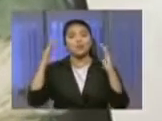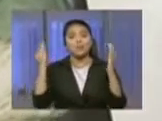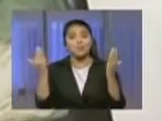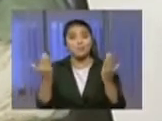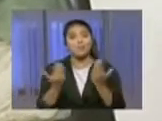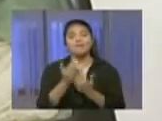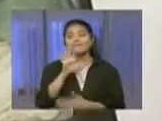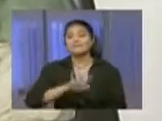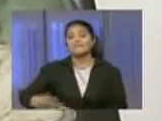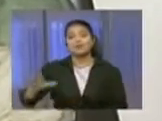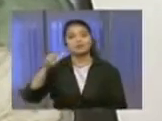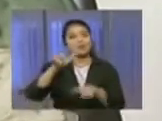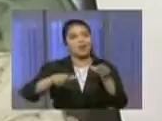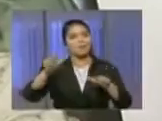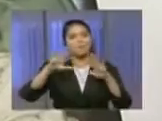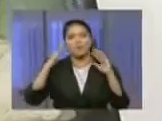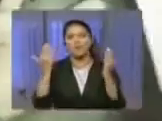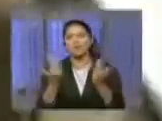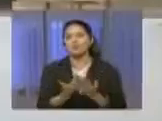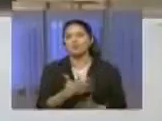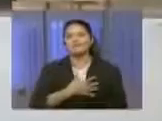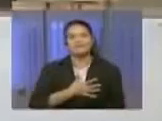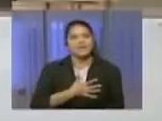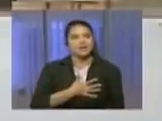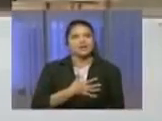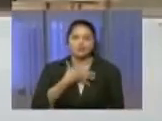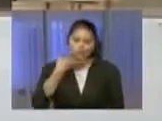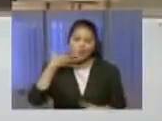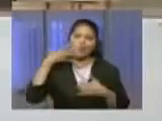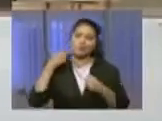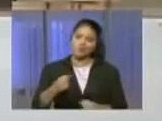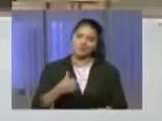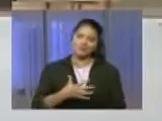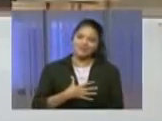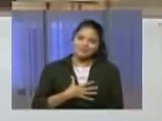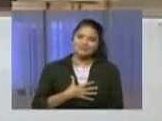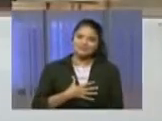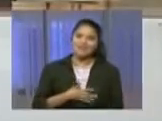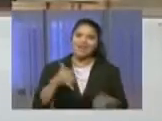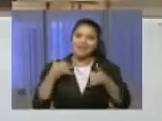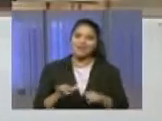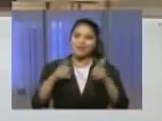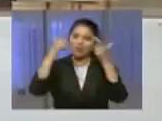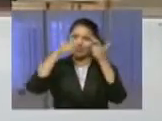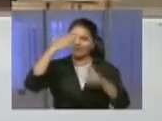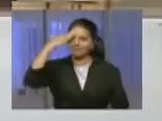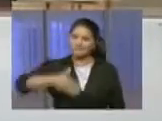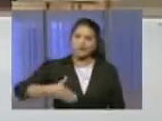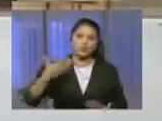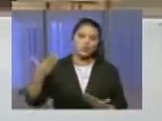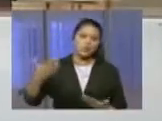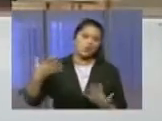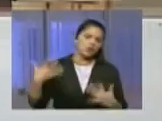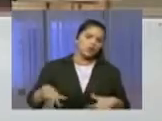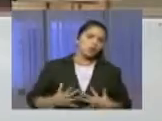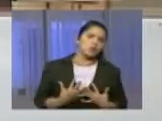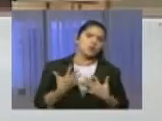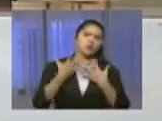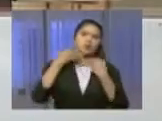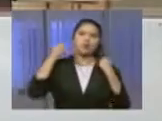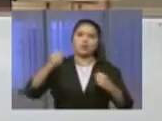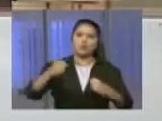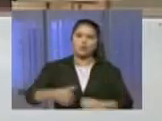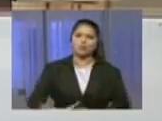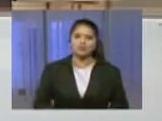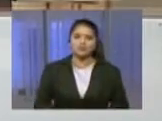nuestra humanidad nuestro gigante qué orgullo sentimos ser hijo de este comandante Bueno aquí está